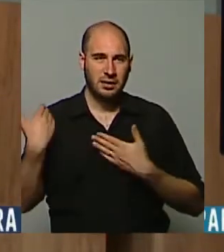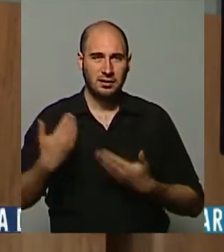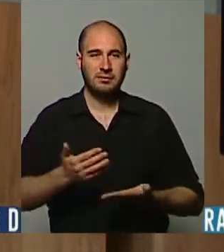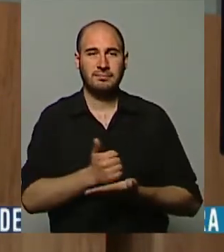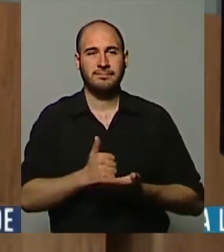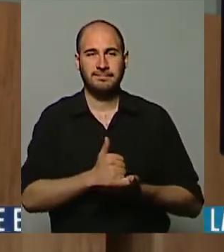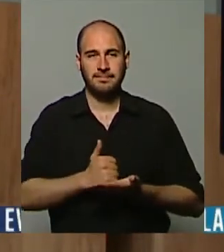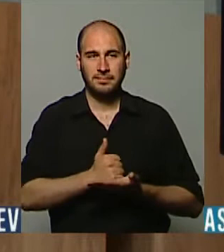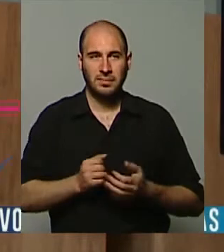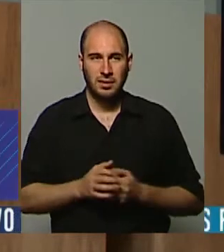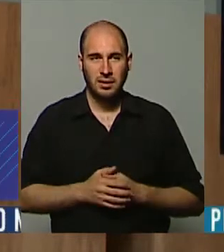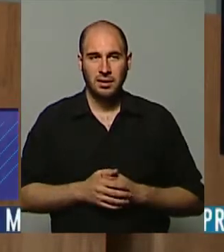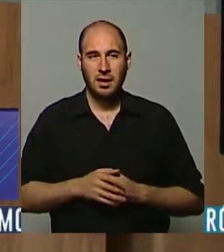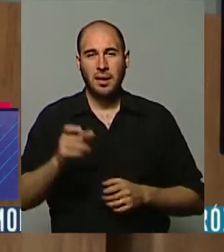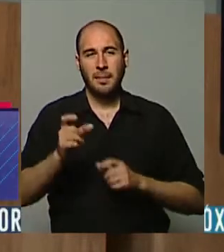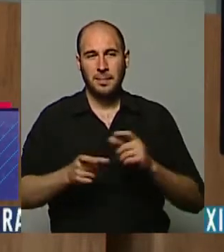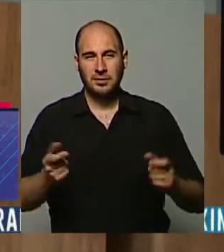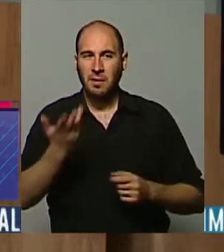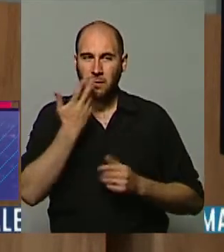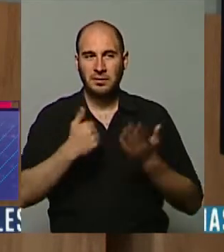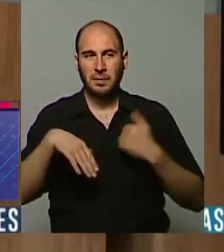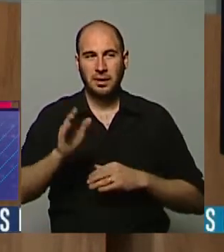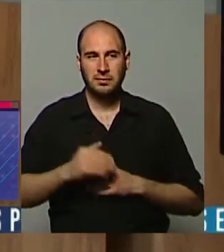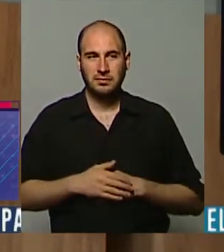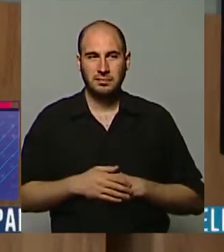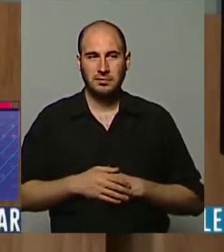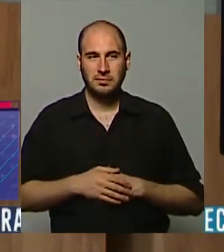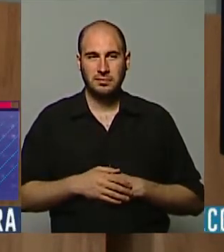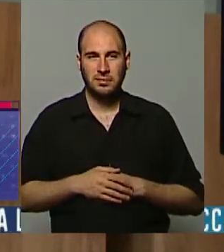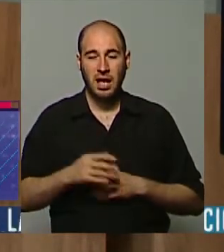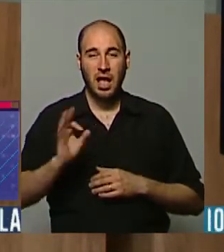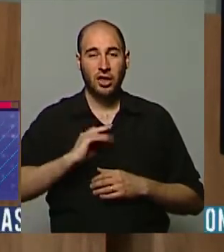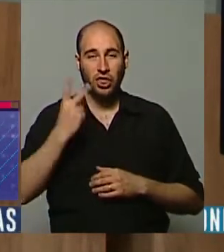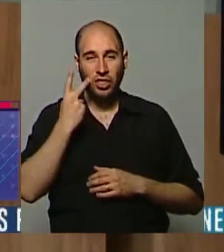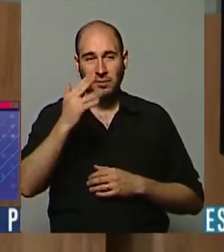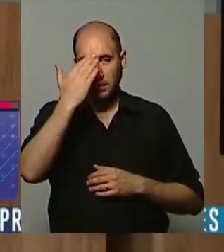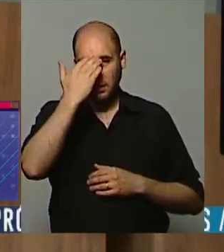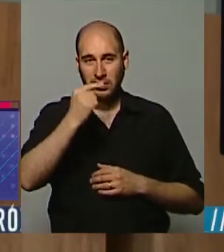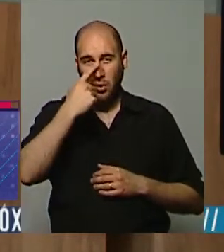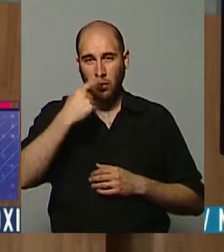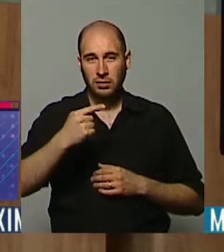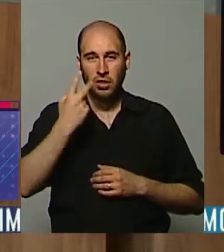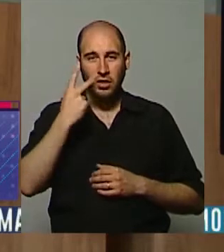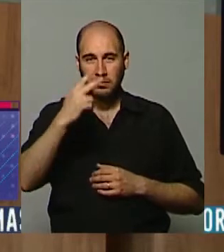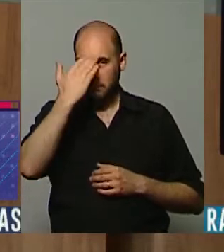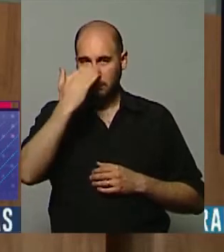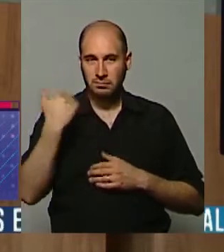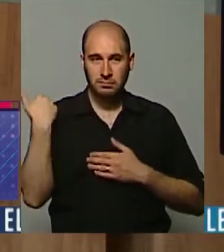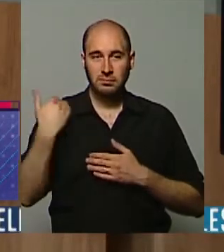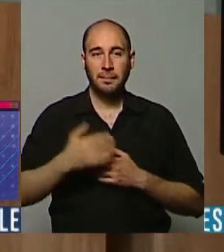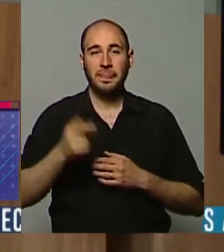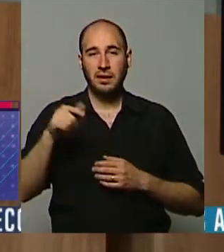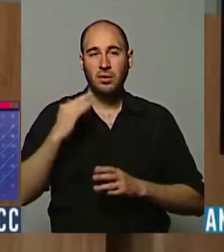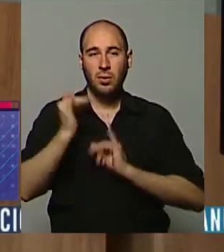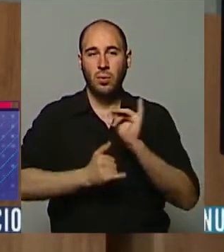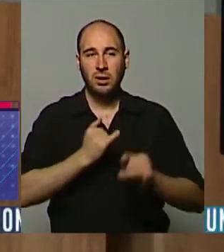espera, quizás para aquellos más fanáticos, desde el año 2015, último día del 2015, ellos